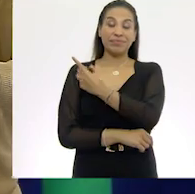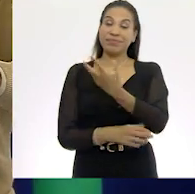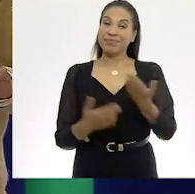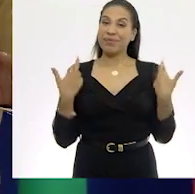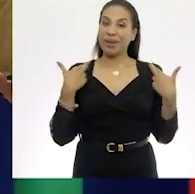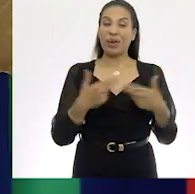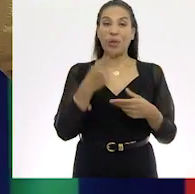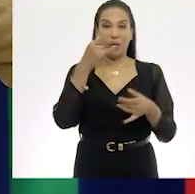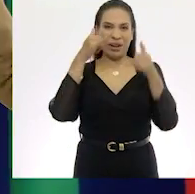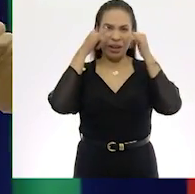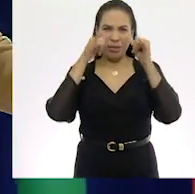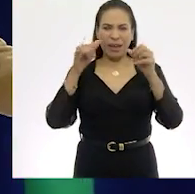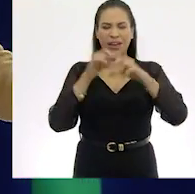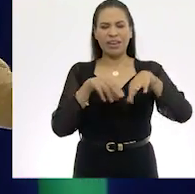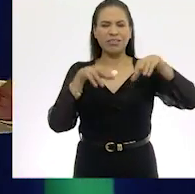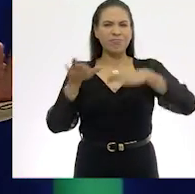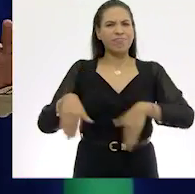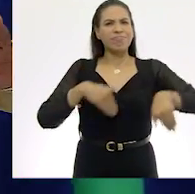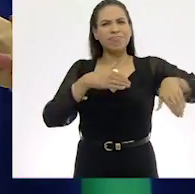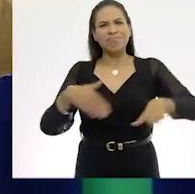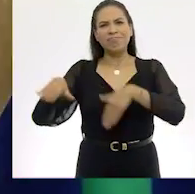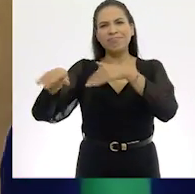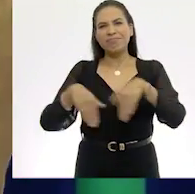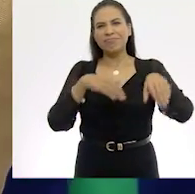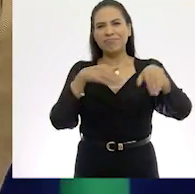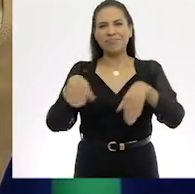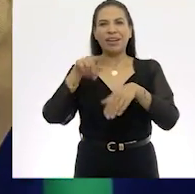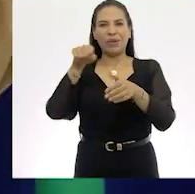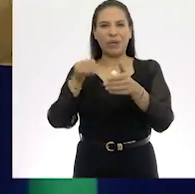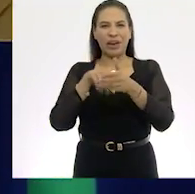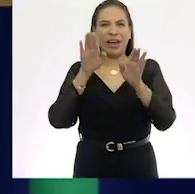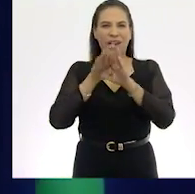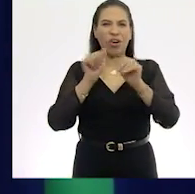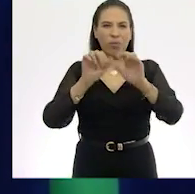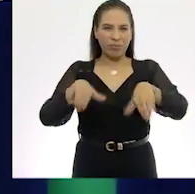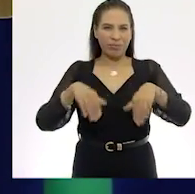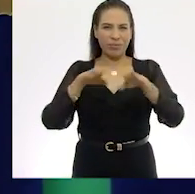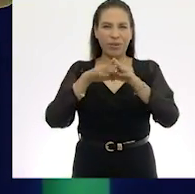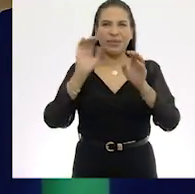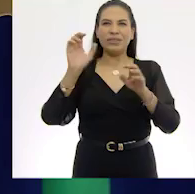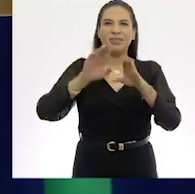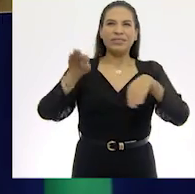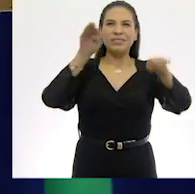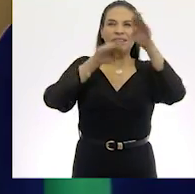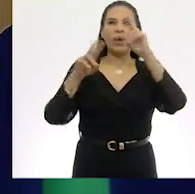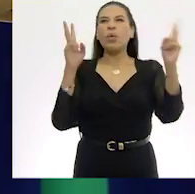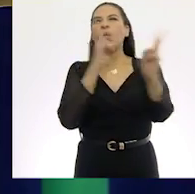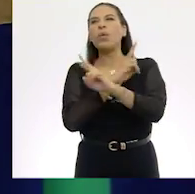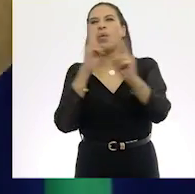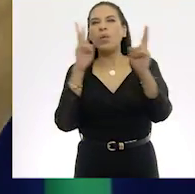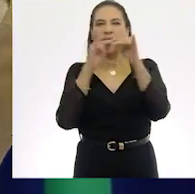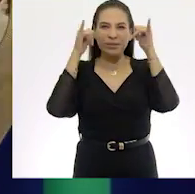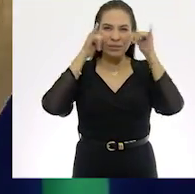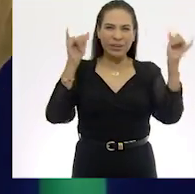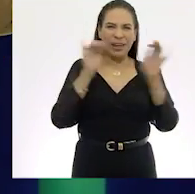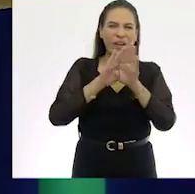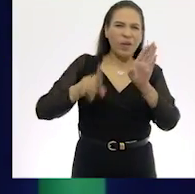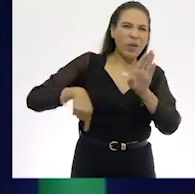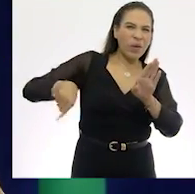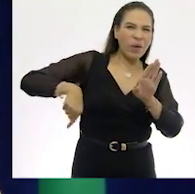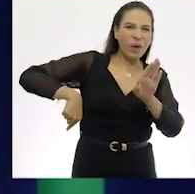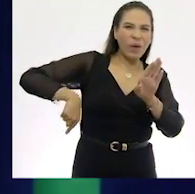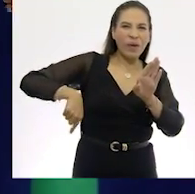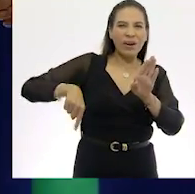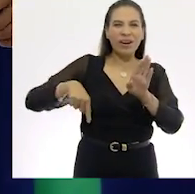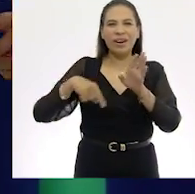Maestro, una vaca iba caminando por el cerro. El viento soplaba violentamente. A la vaca se le sacudía la cola y